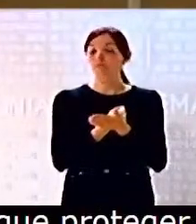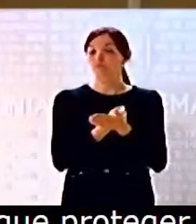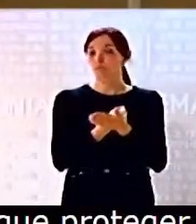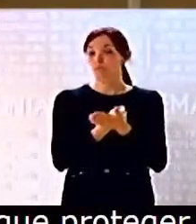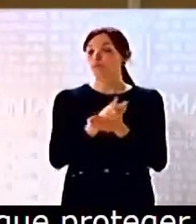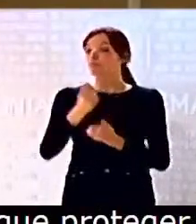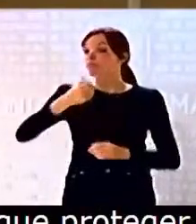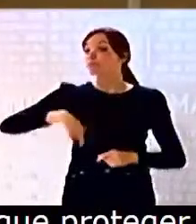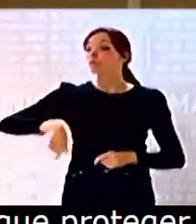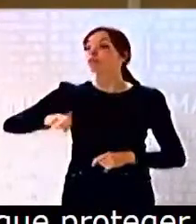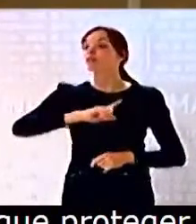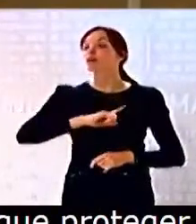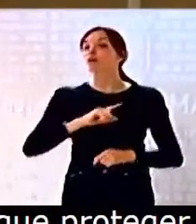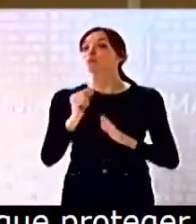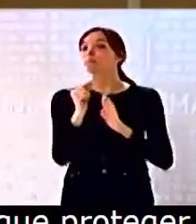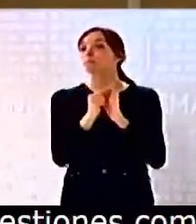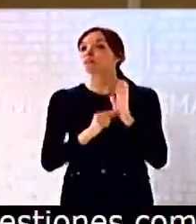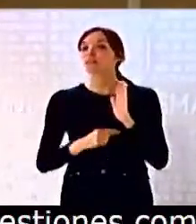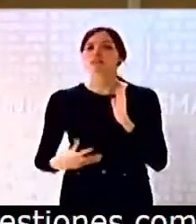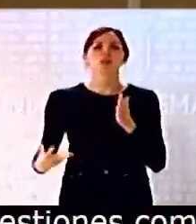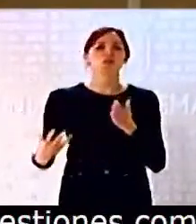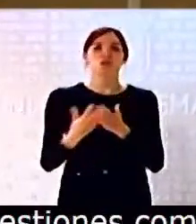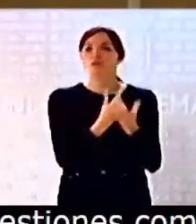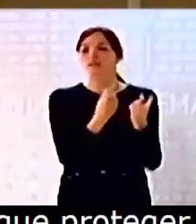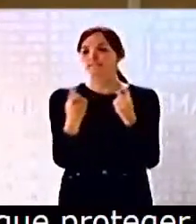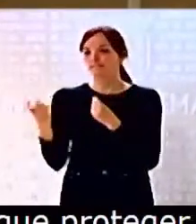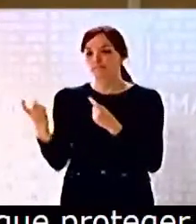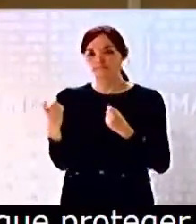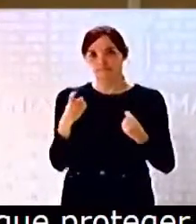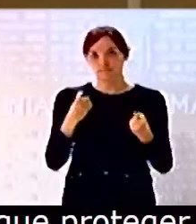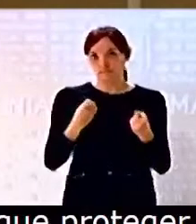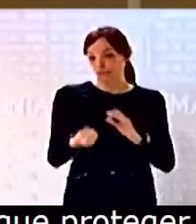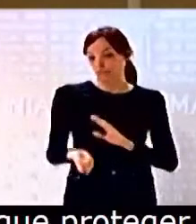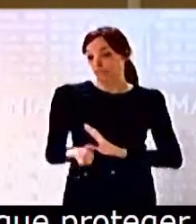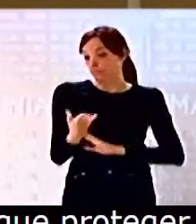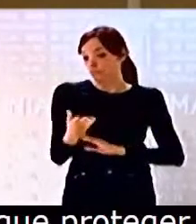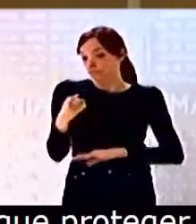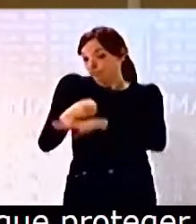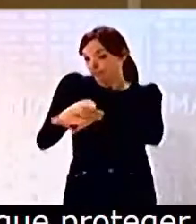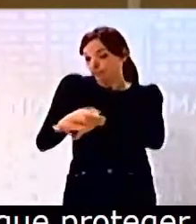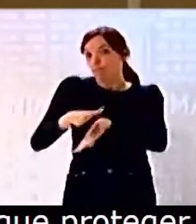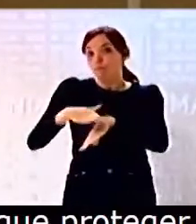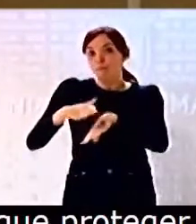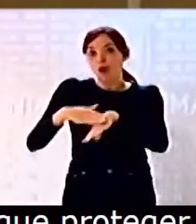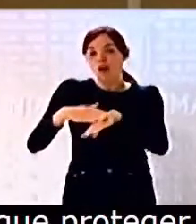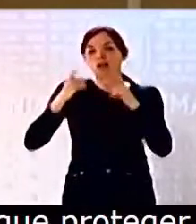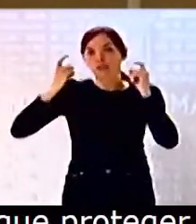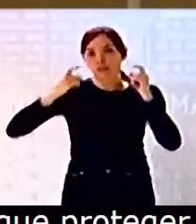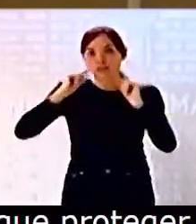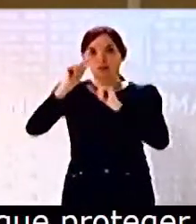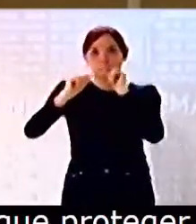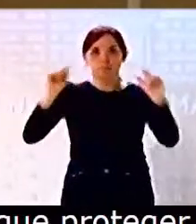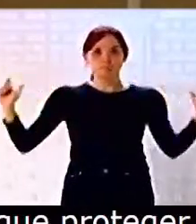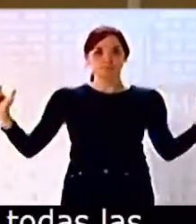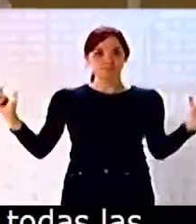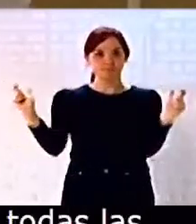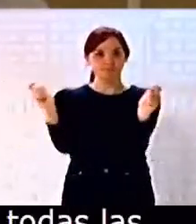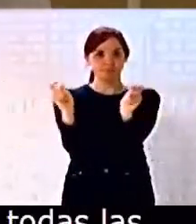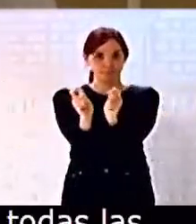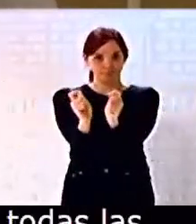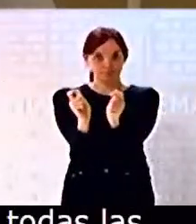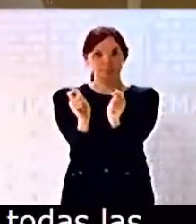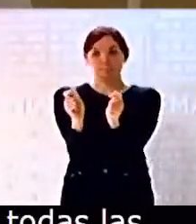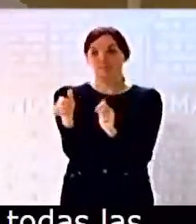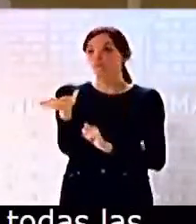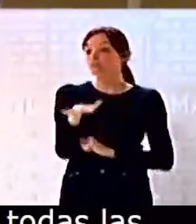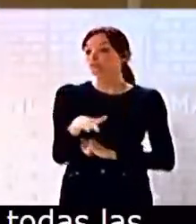tenemos que poner todas las medidas que necesitemos para reducir los contagios, ¿no? Y la